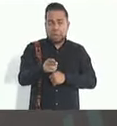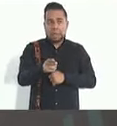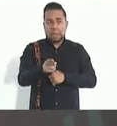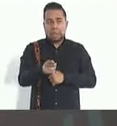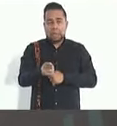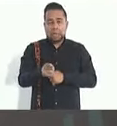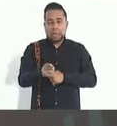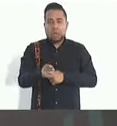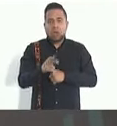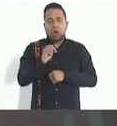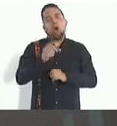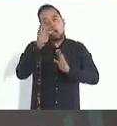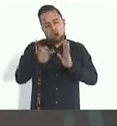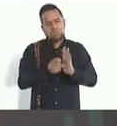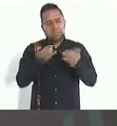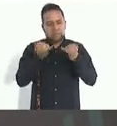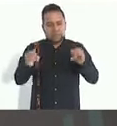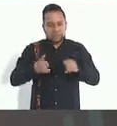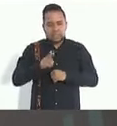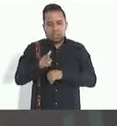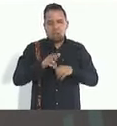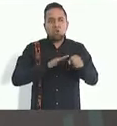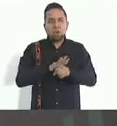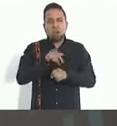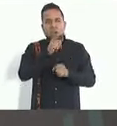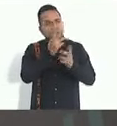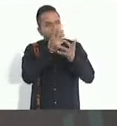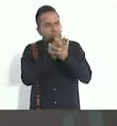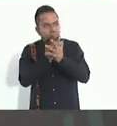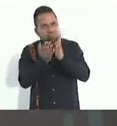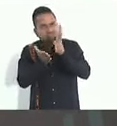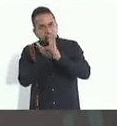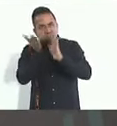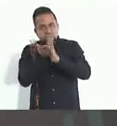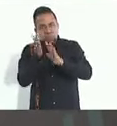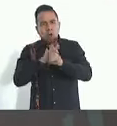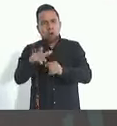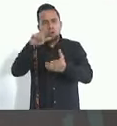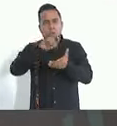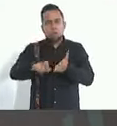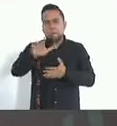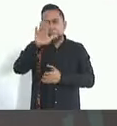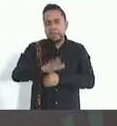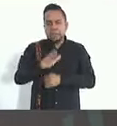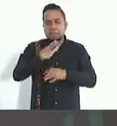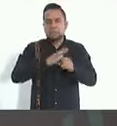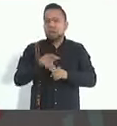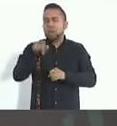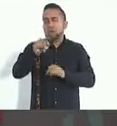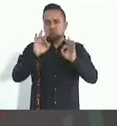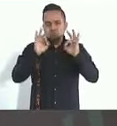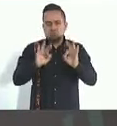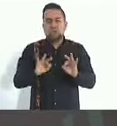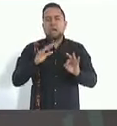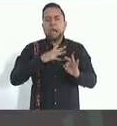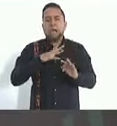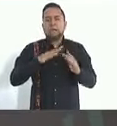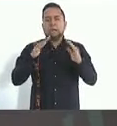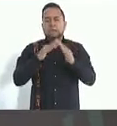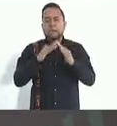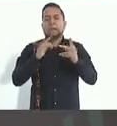o a reinaugurar, porque se reconstruyó, se adquirió, se compró la casa donde